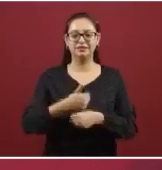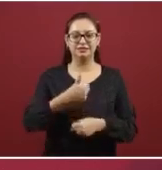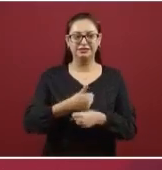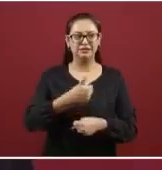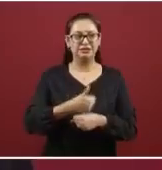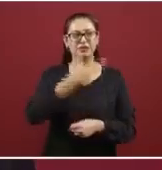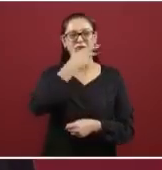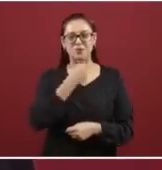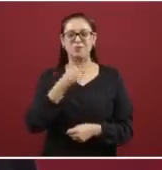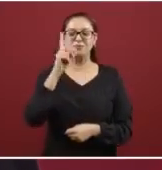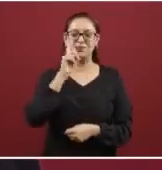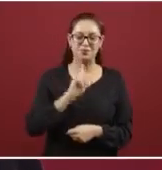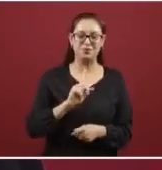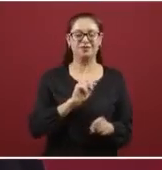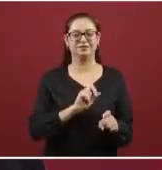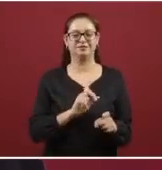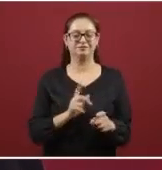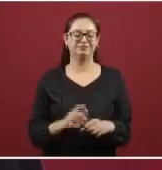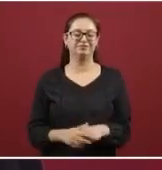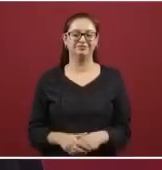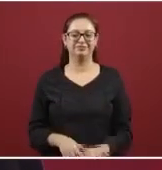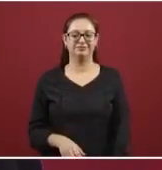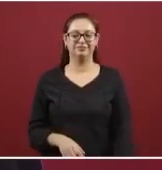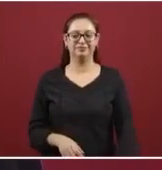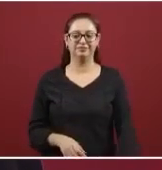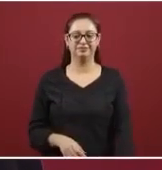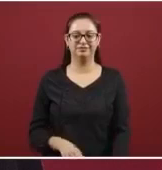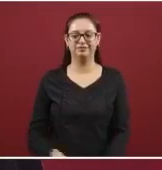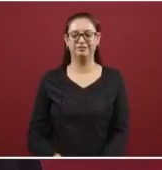abuelitos, las abuelitas, que